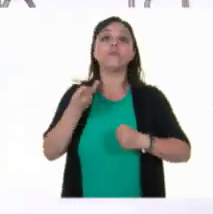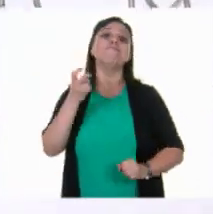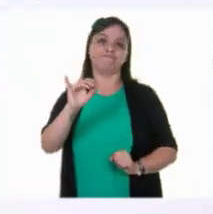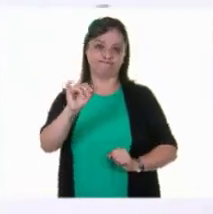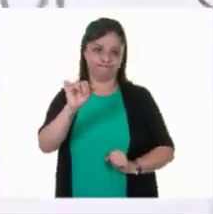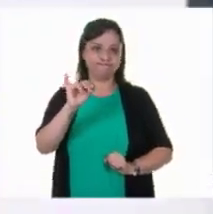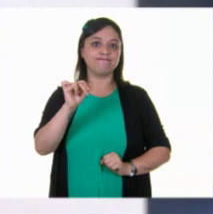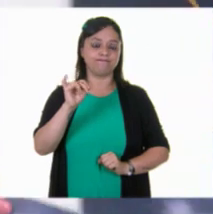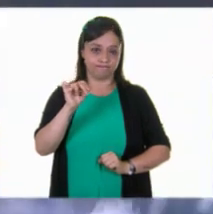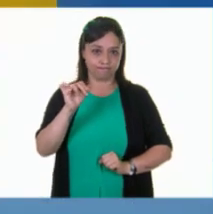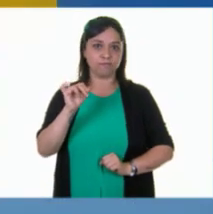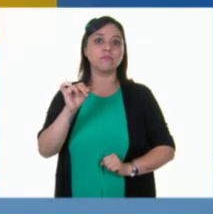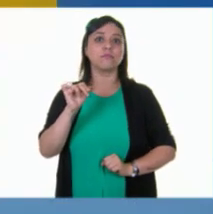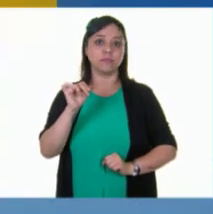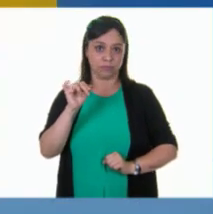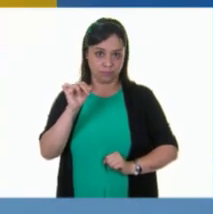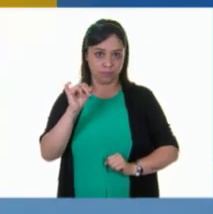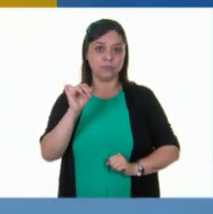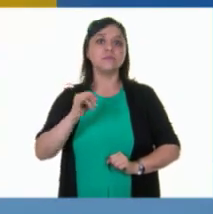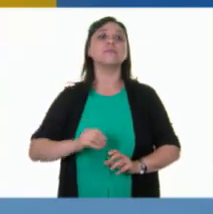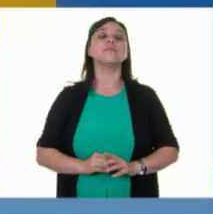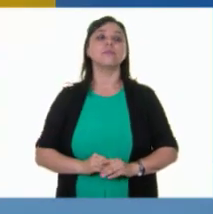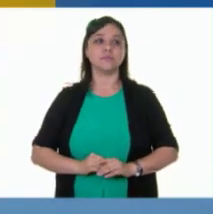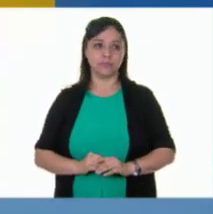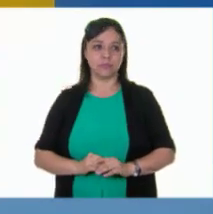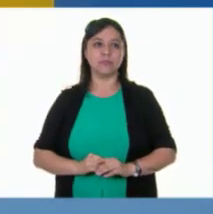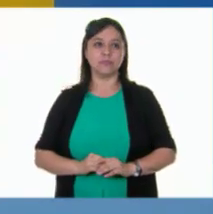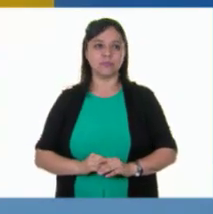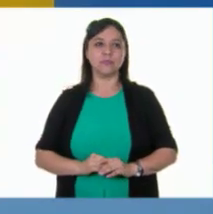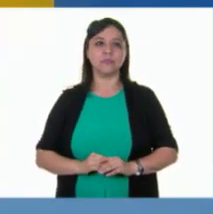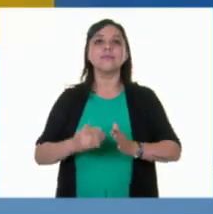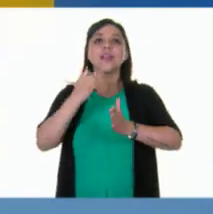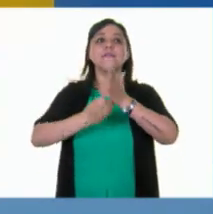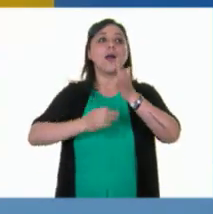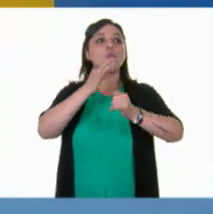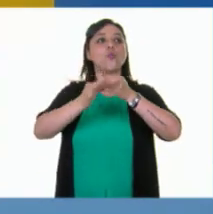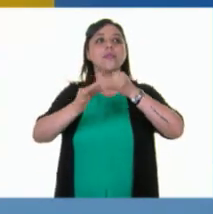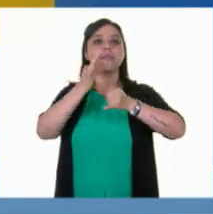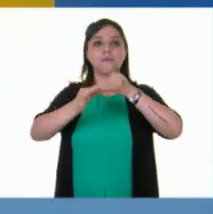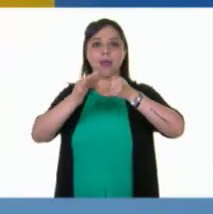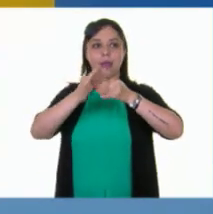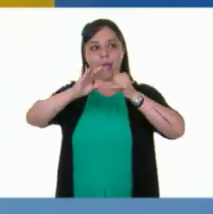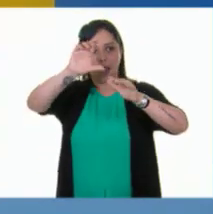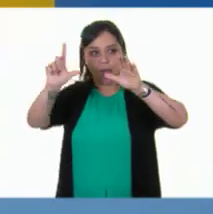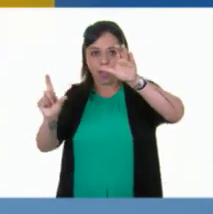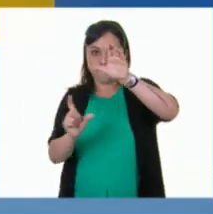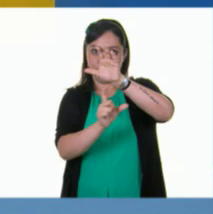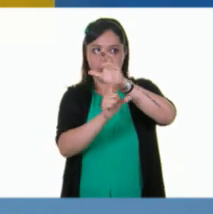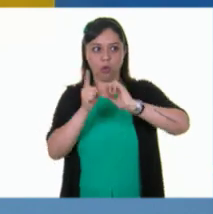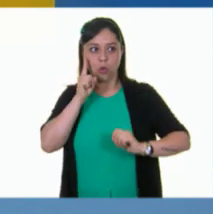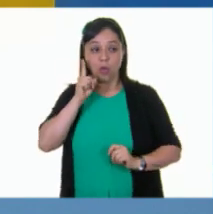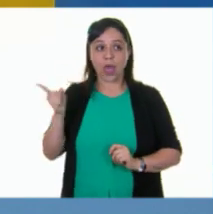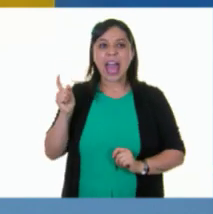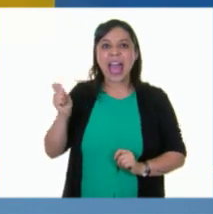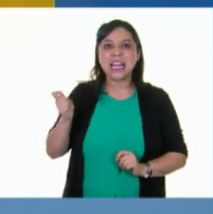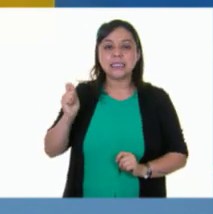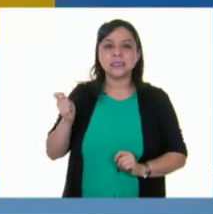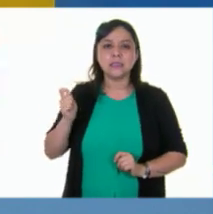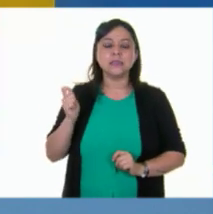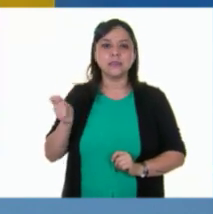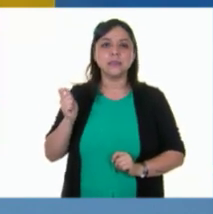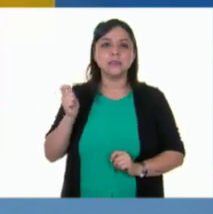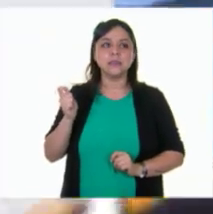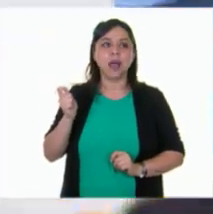Sí. Muy bien. Y nos haría falta la última, la que está abajo de los eclipses. Este El es...